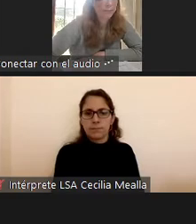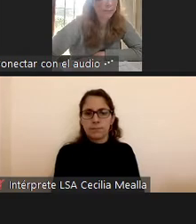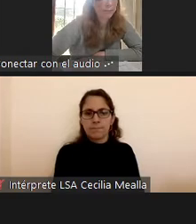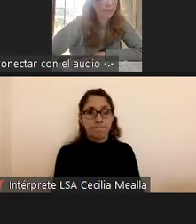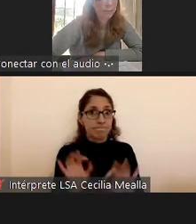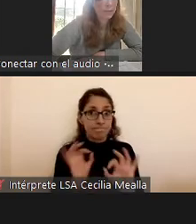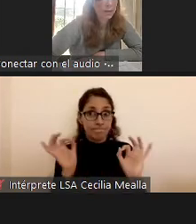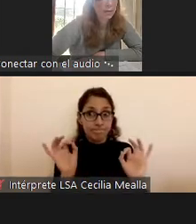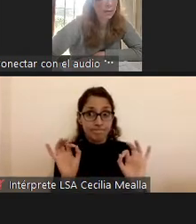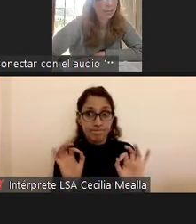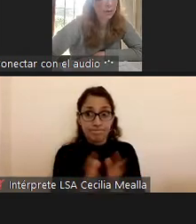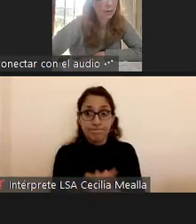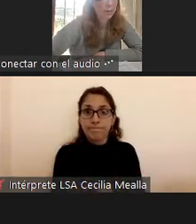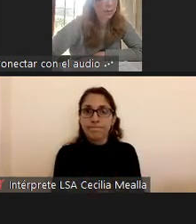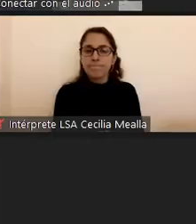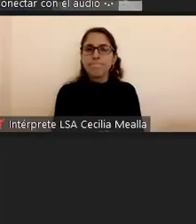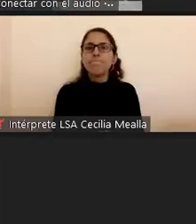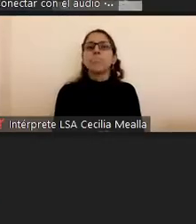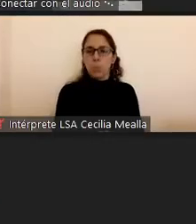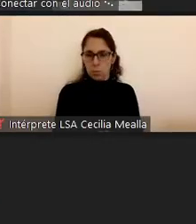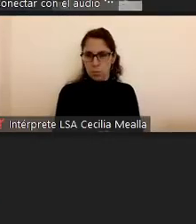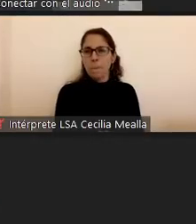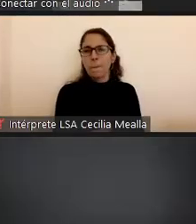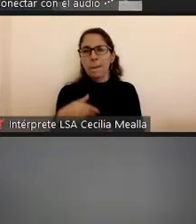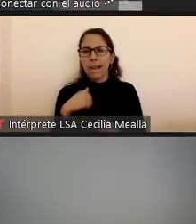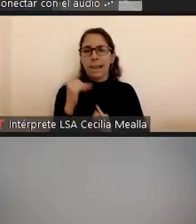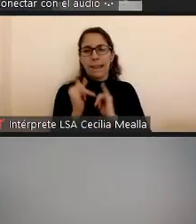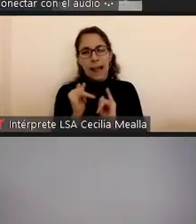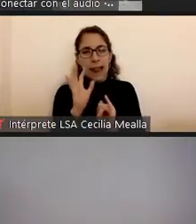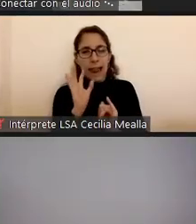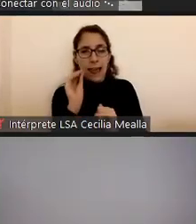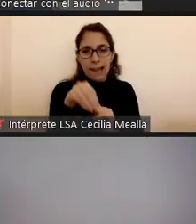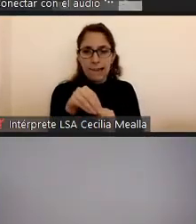¿no? Bueno, les voy a dar una pista. Con